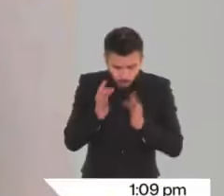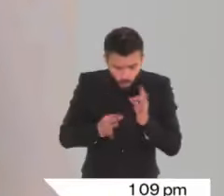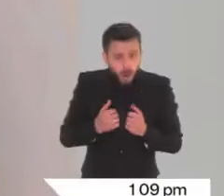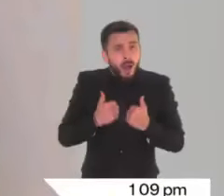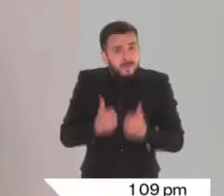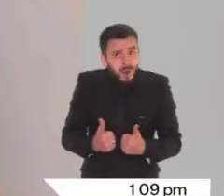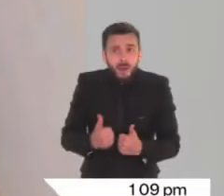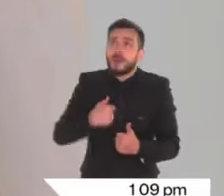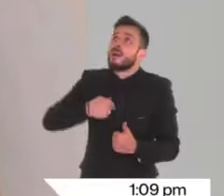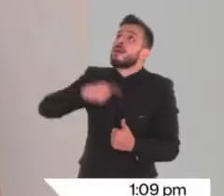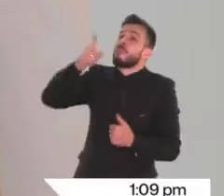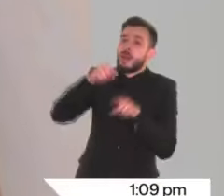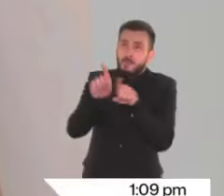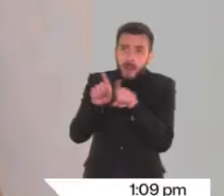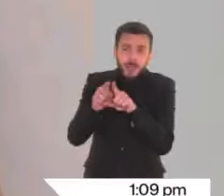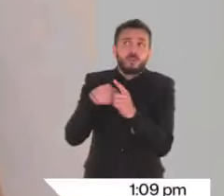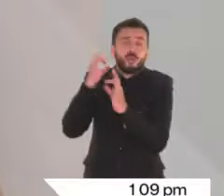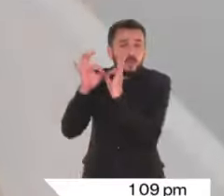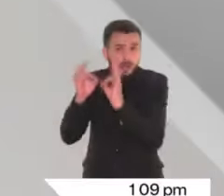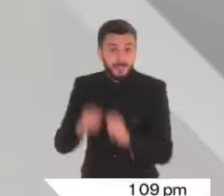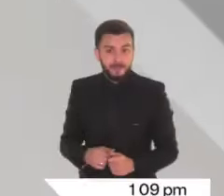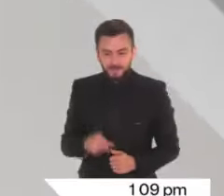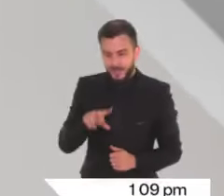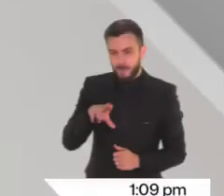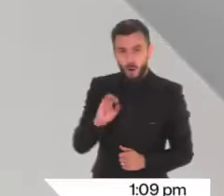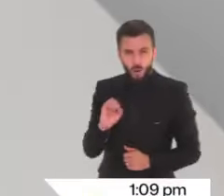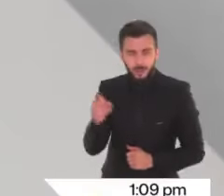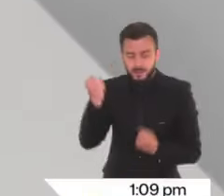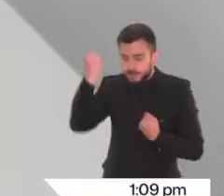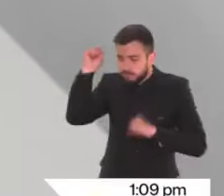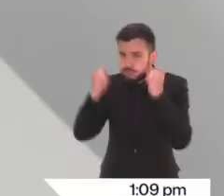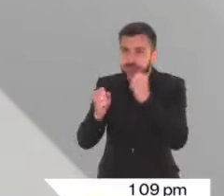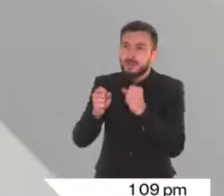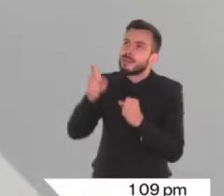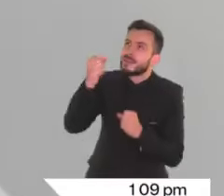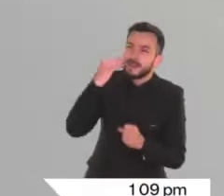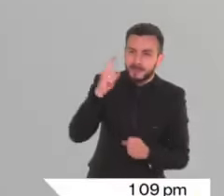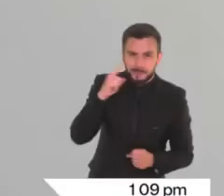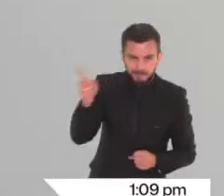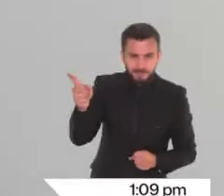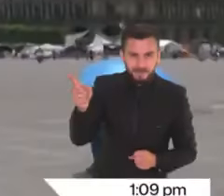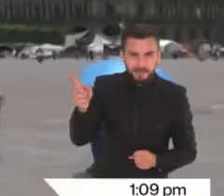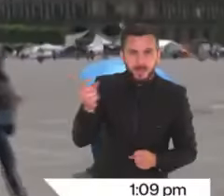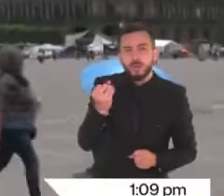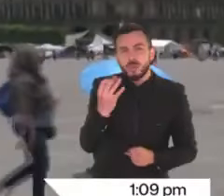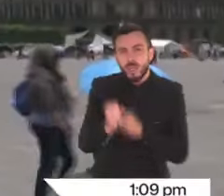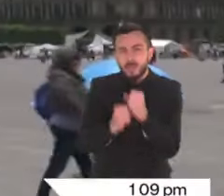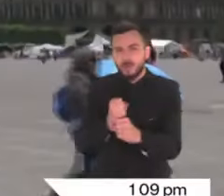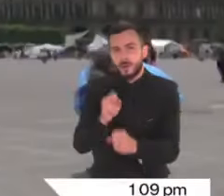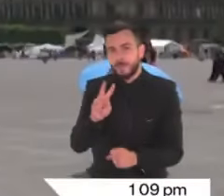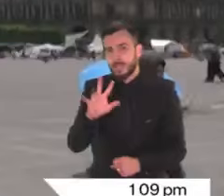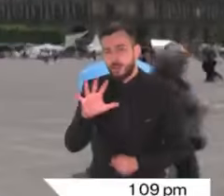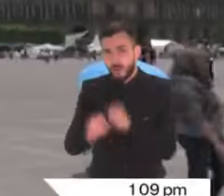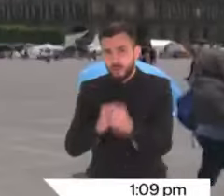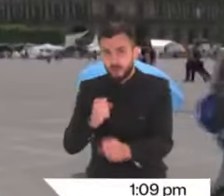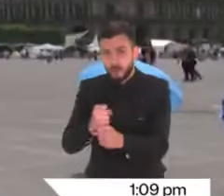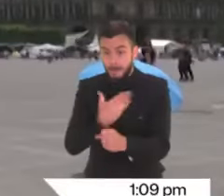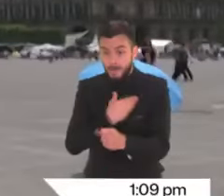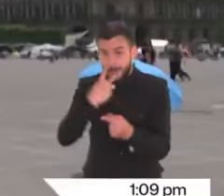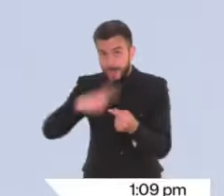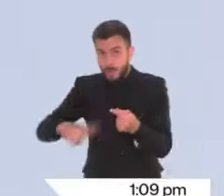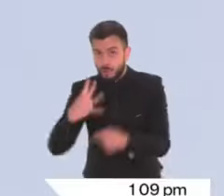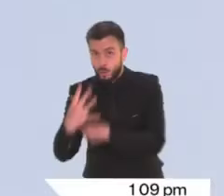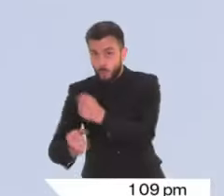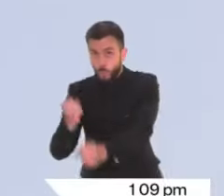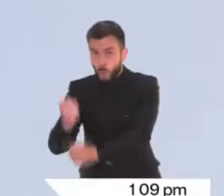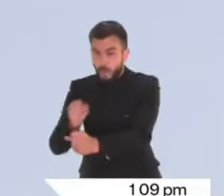voz desesperada y el sentimiento de angustia del hermano de Derly, Dayana Paneso, la mujer de 25 años, mamá de un niño de 5 años, que viajó